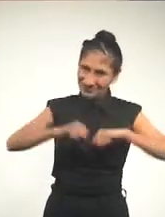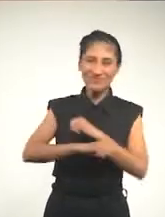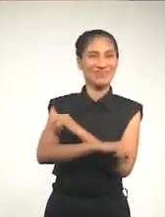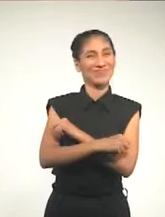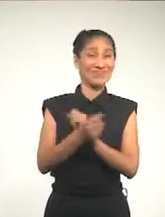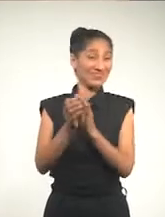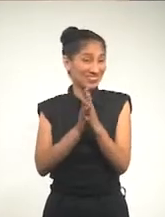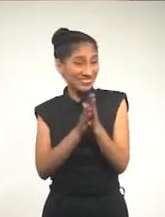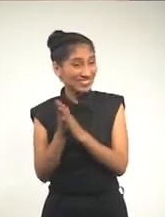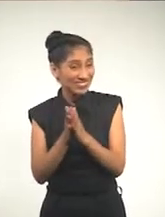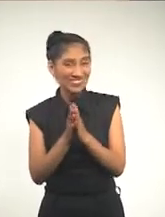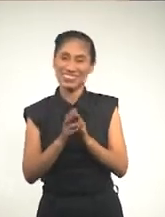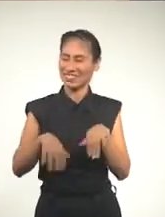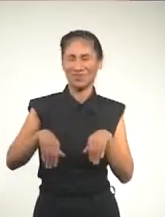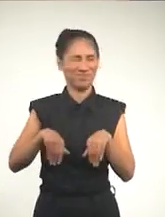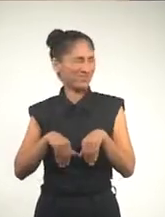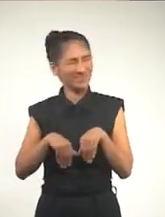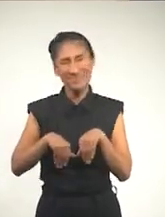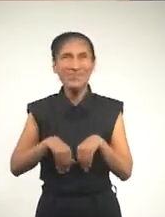¡Sí!